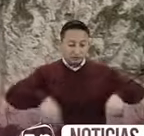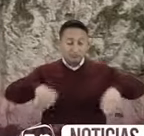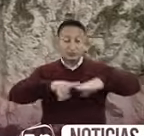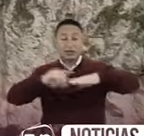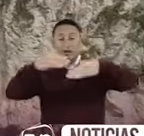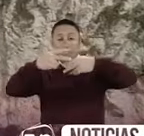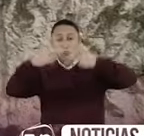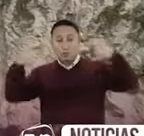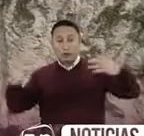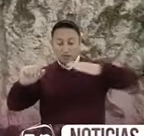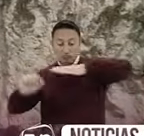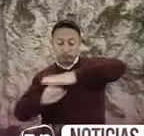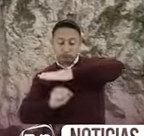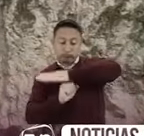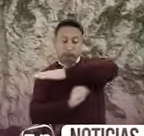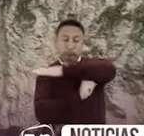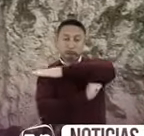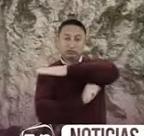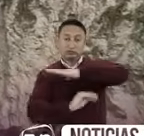puente sobre el río Machangala.